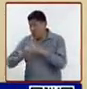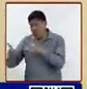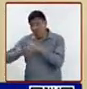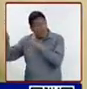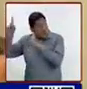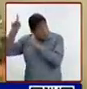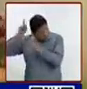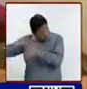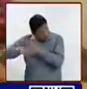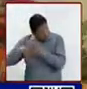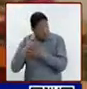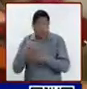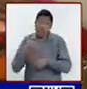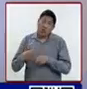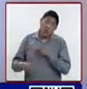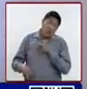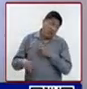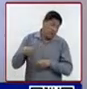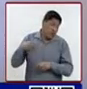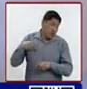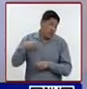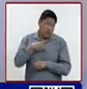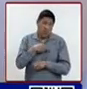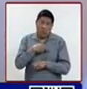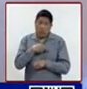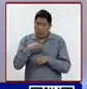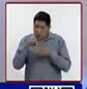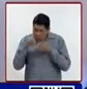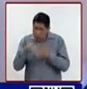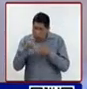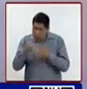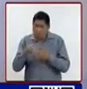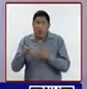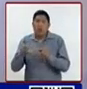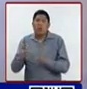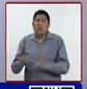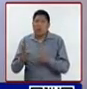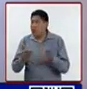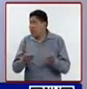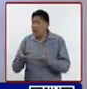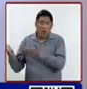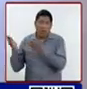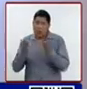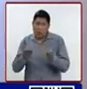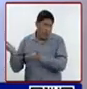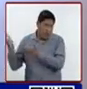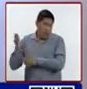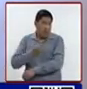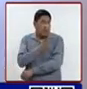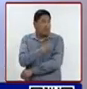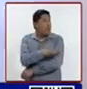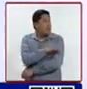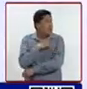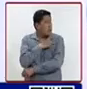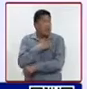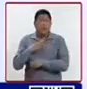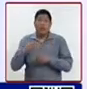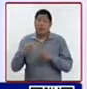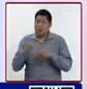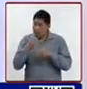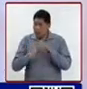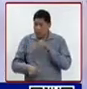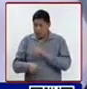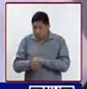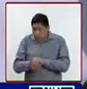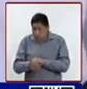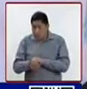donde ha podido, por todo el conflicto. Nosotros estábamos más concentrados en nuestros pacientes, de trasladar de un lugar a otro lugar. Nuestro personal que se resguarda,